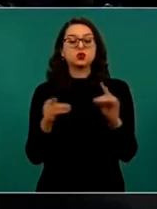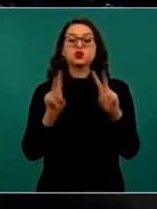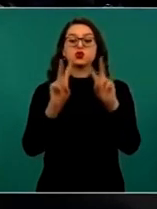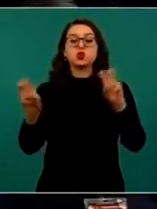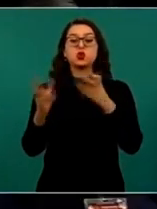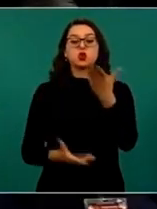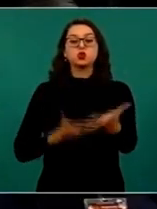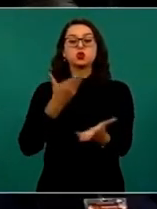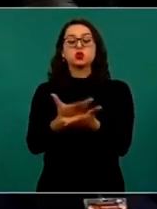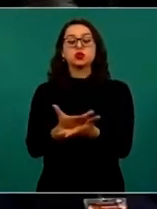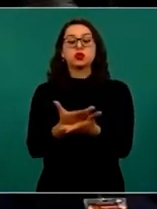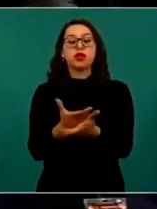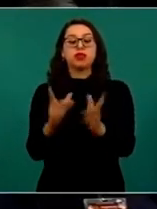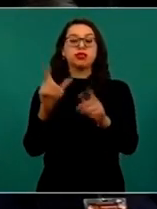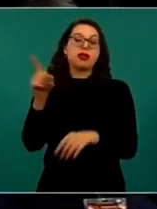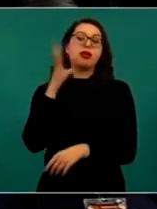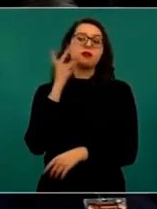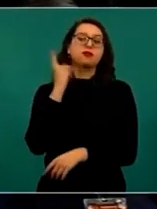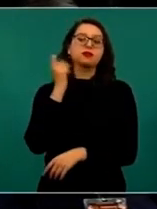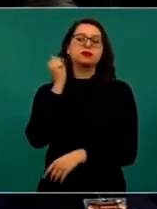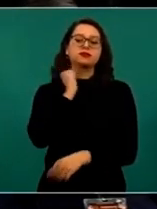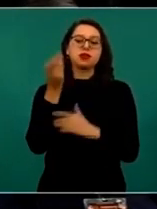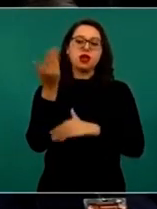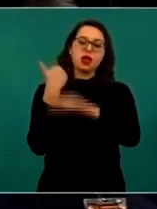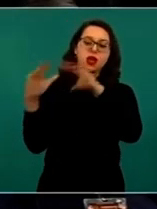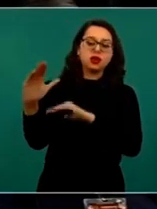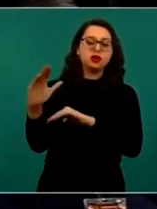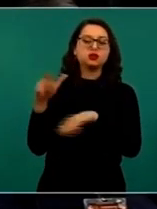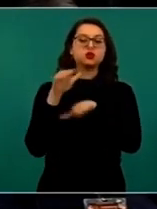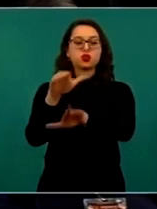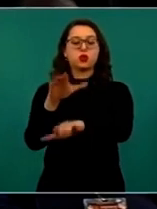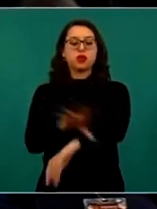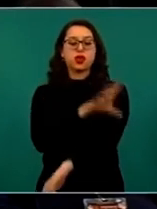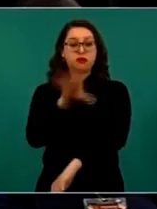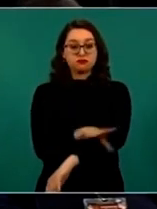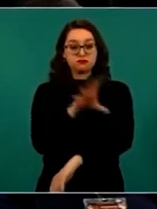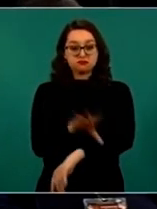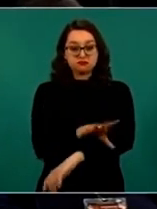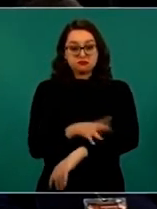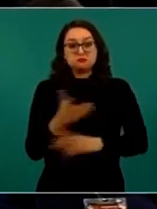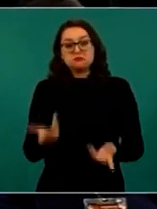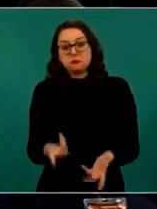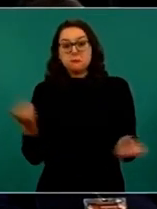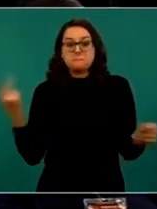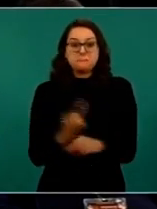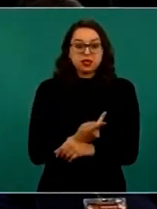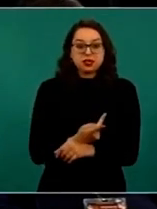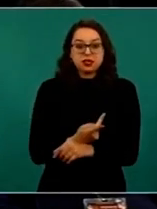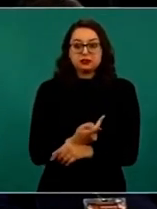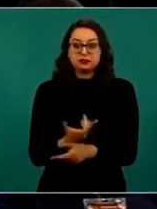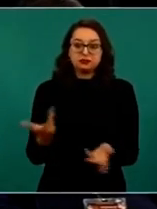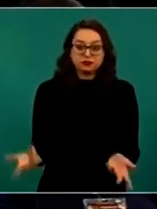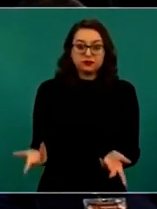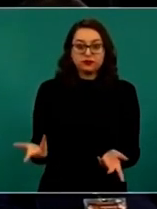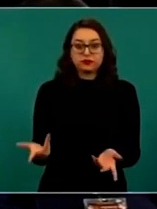que usted envió al Congreso, iba a haber un informe para ver si realmente había sido viable